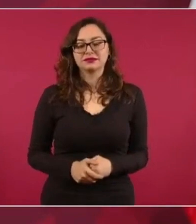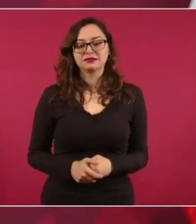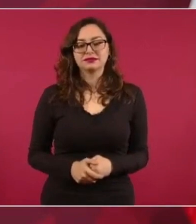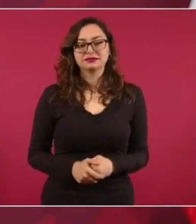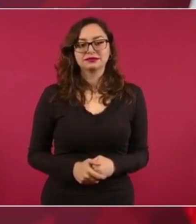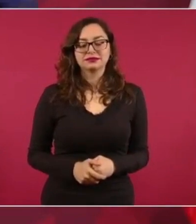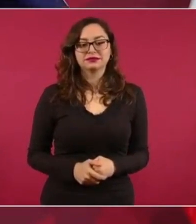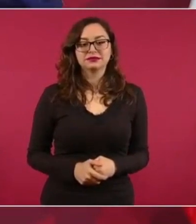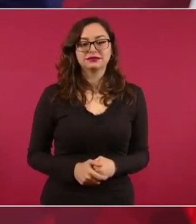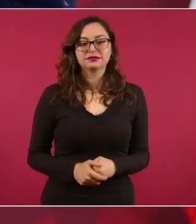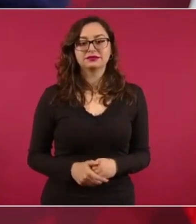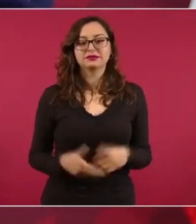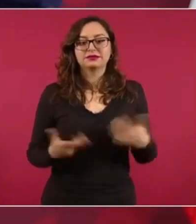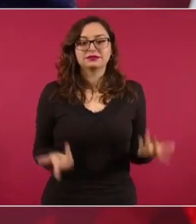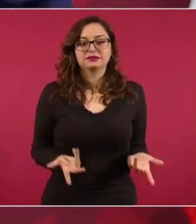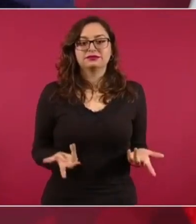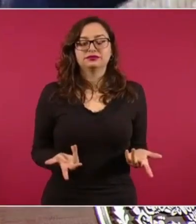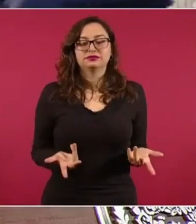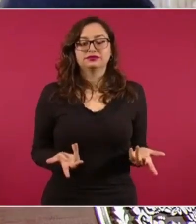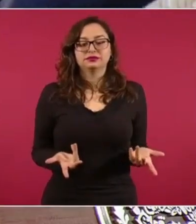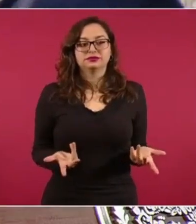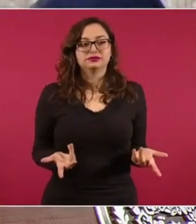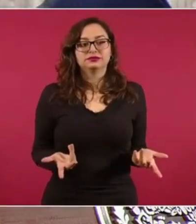que hay que levantar el nivel